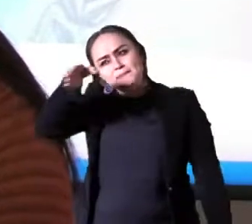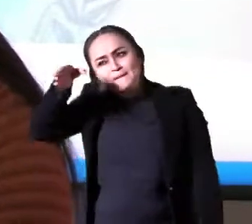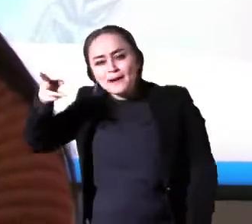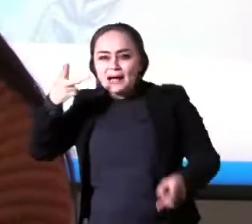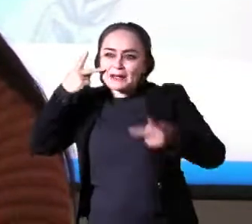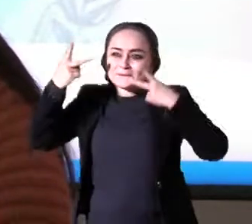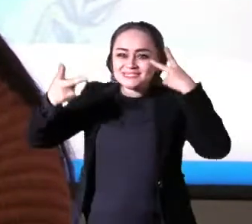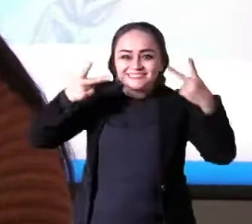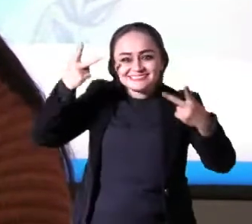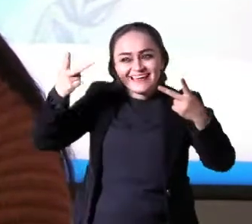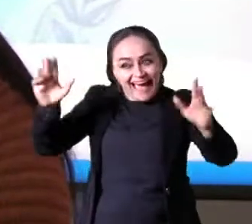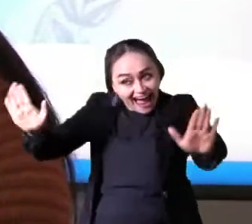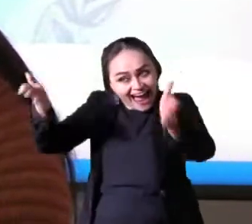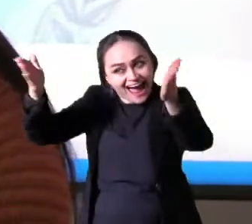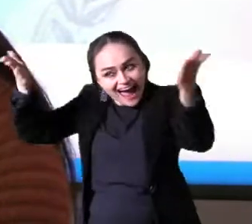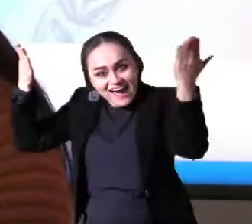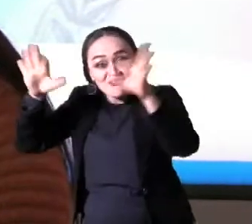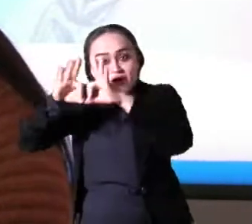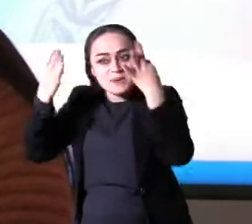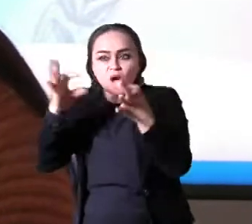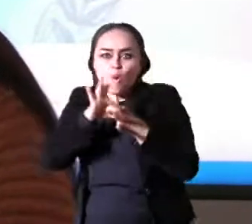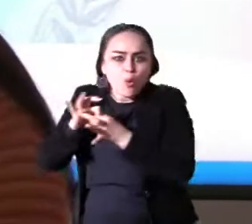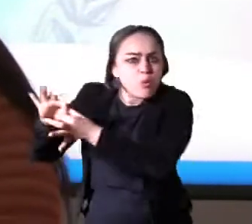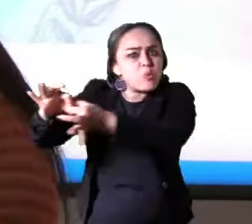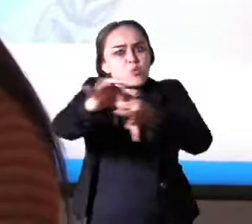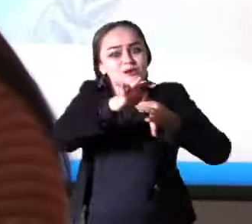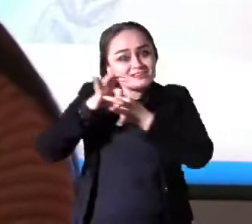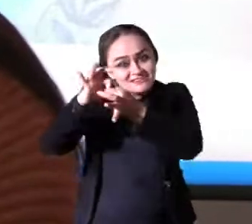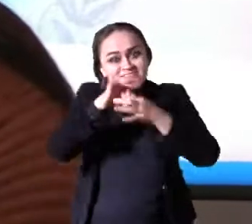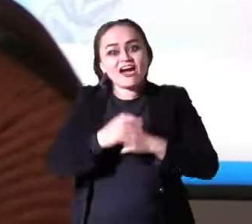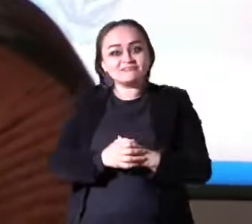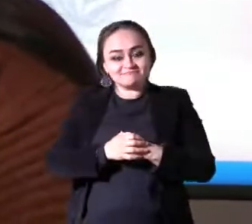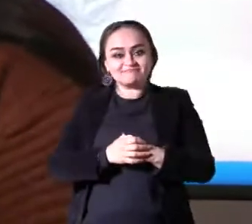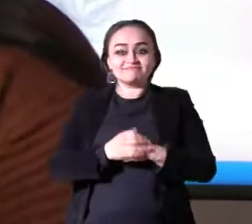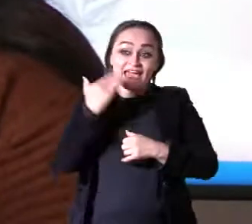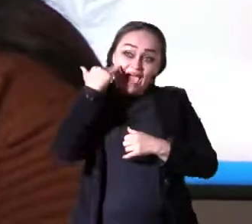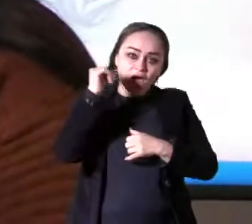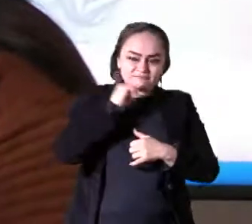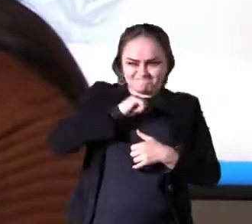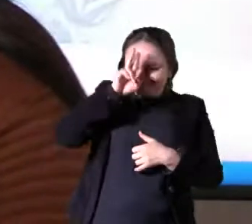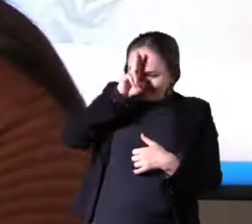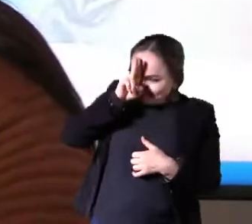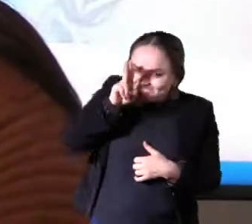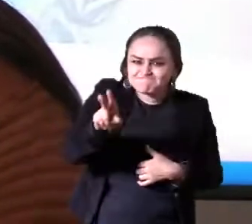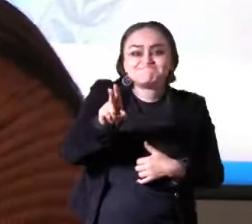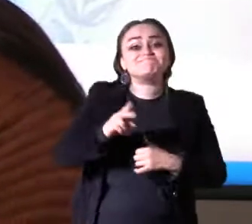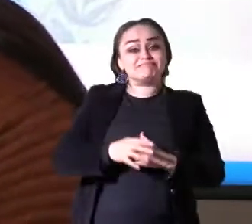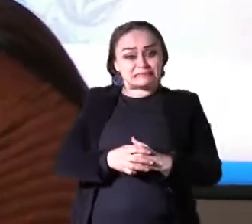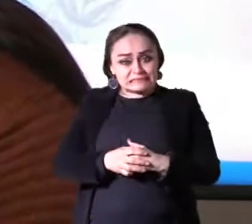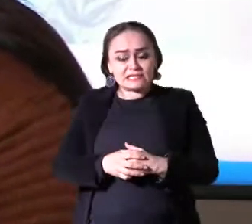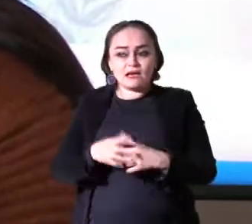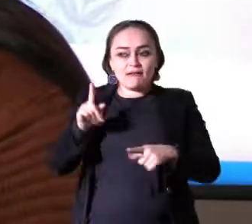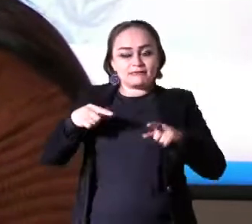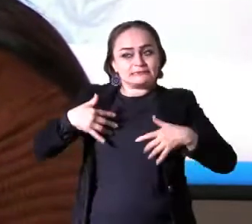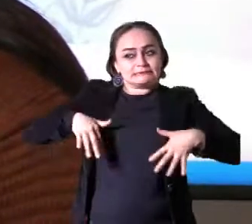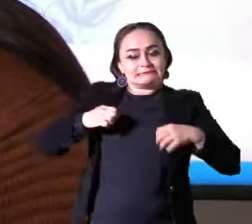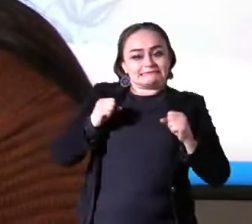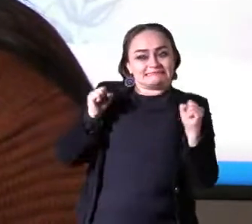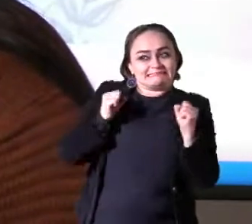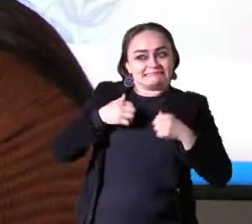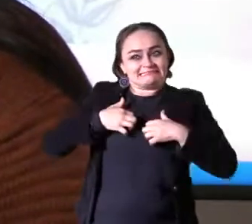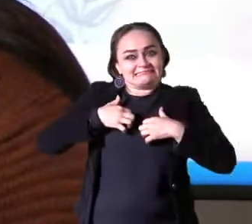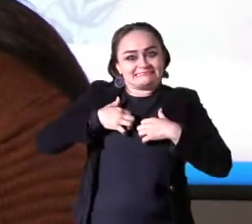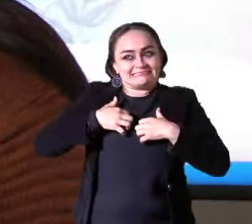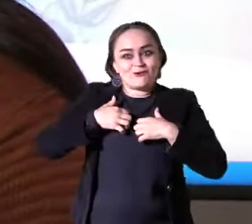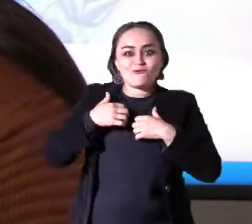manera excepcional a pesar del respeto que le teníamos a veces confundido con miedo era una